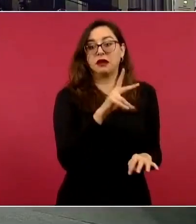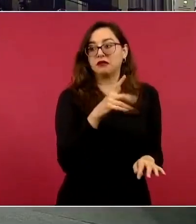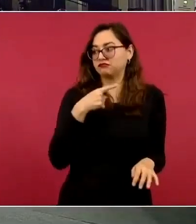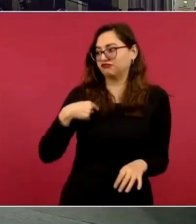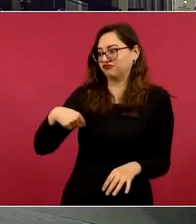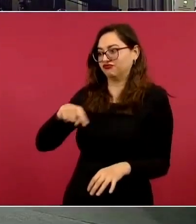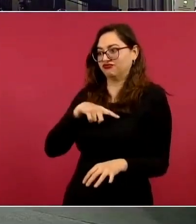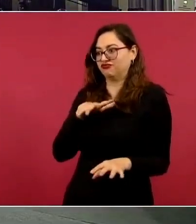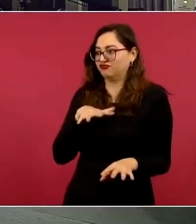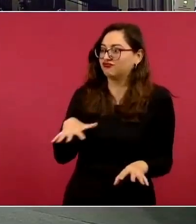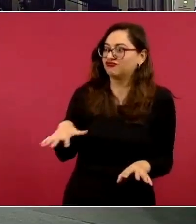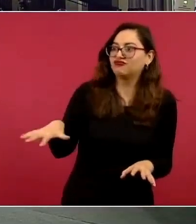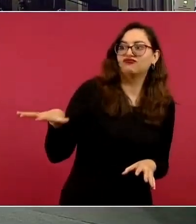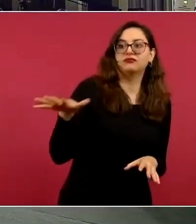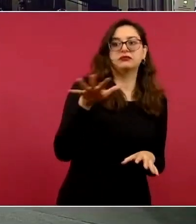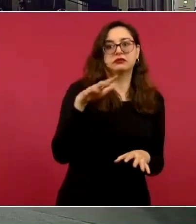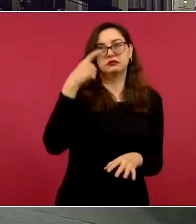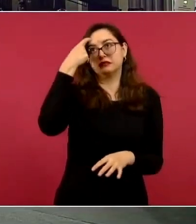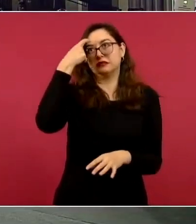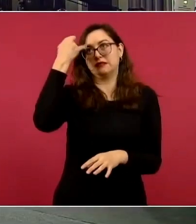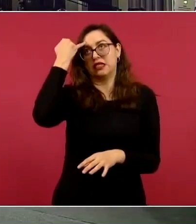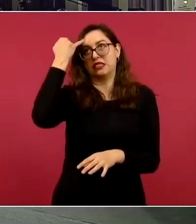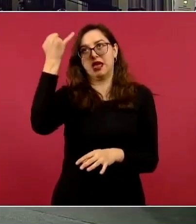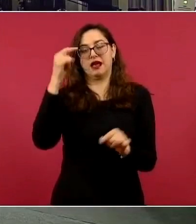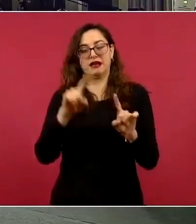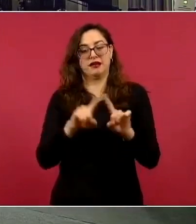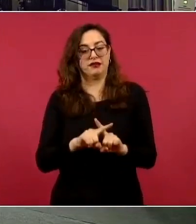Entonces, ¿cuál es nuestra aportación?